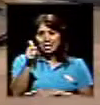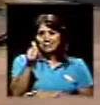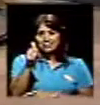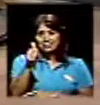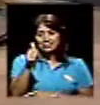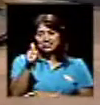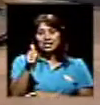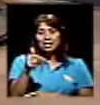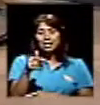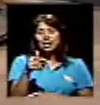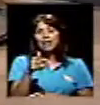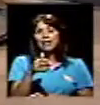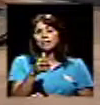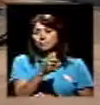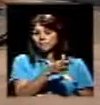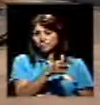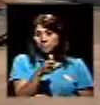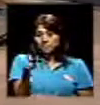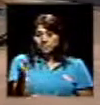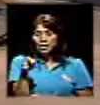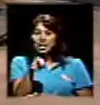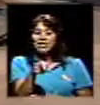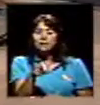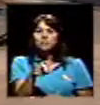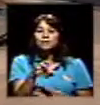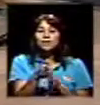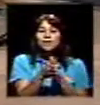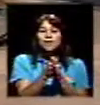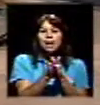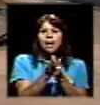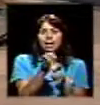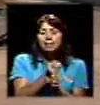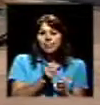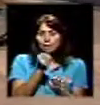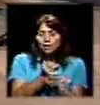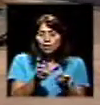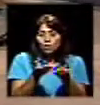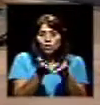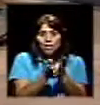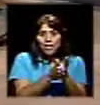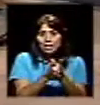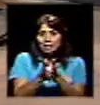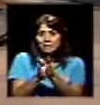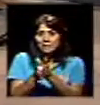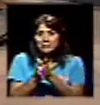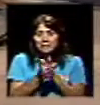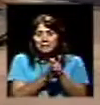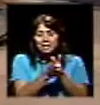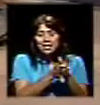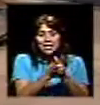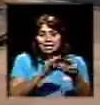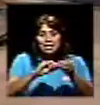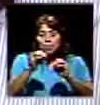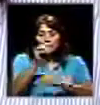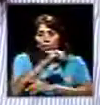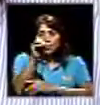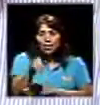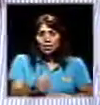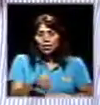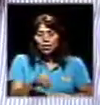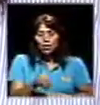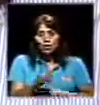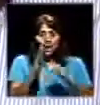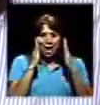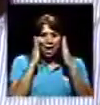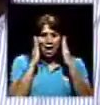la eficiencia promedio de la atención primaria de nuestras manzanitas rojas pequeñas,